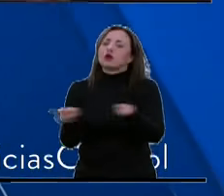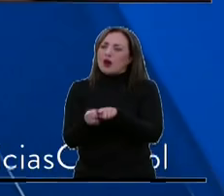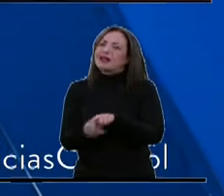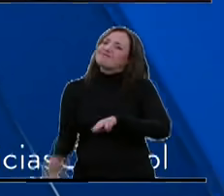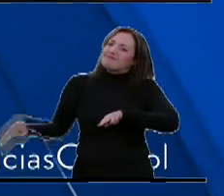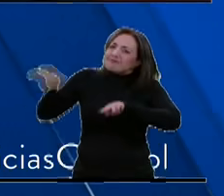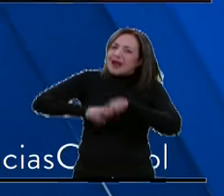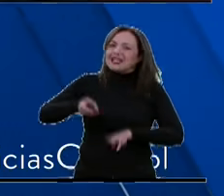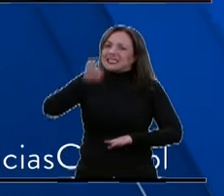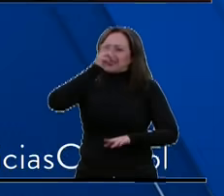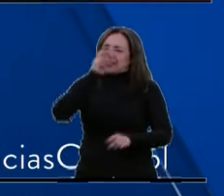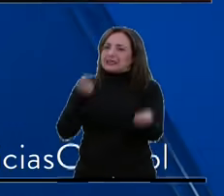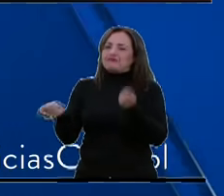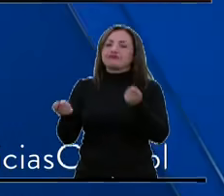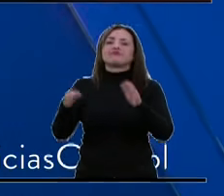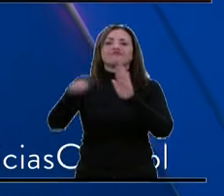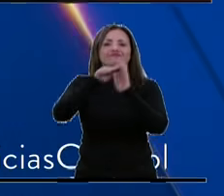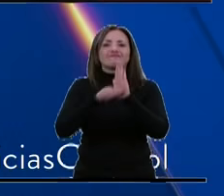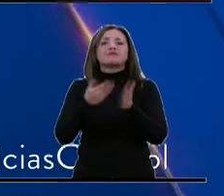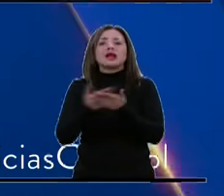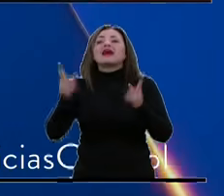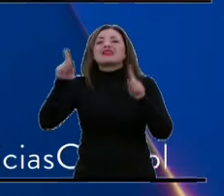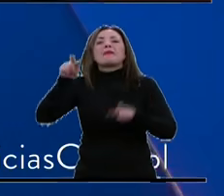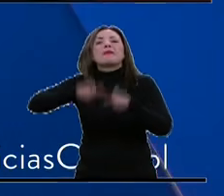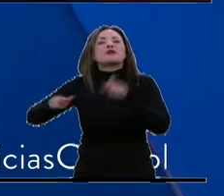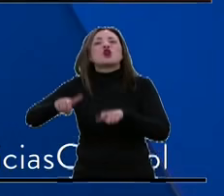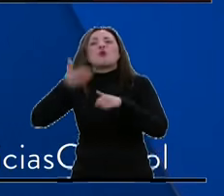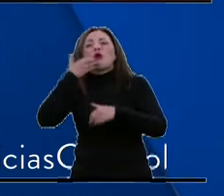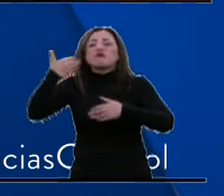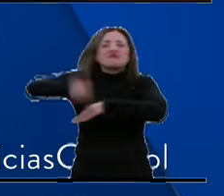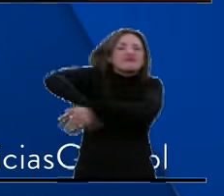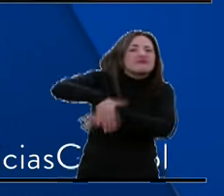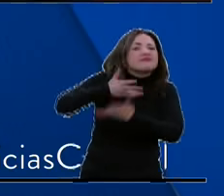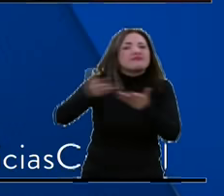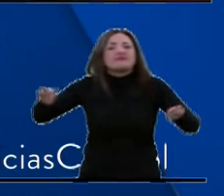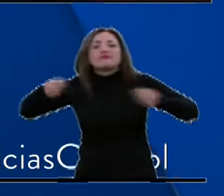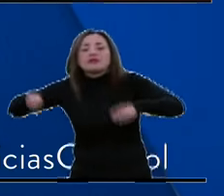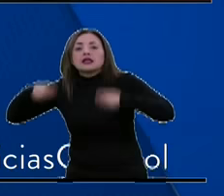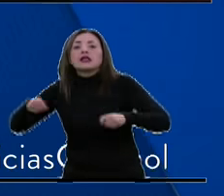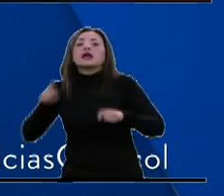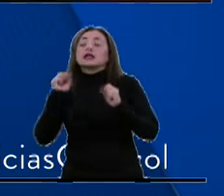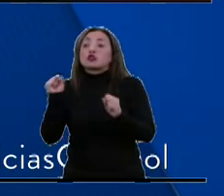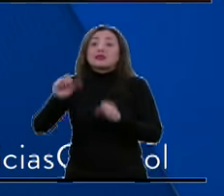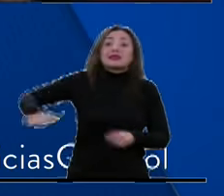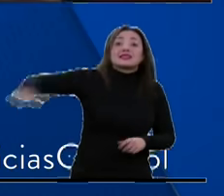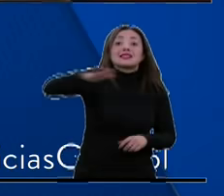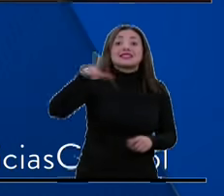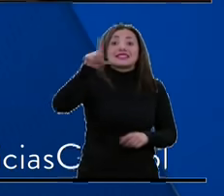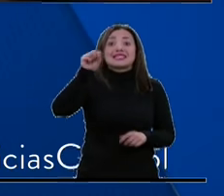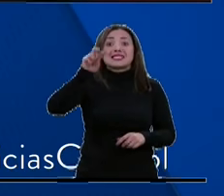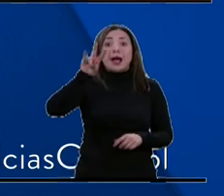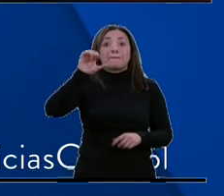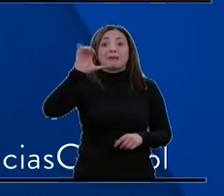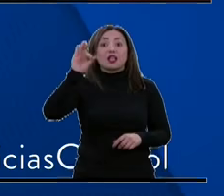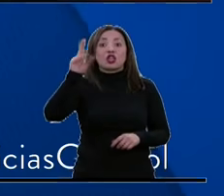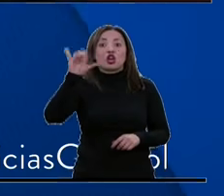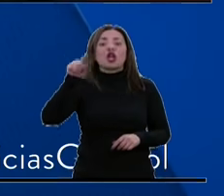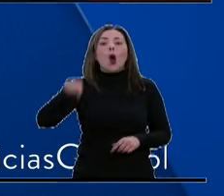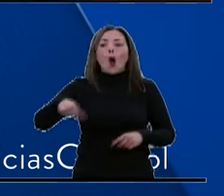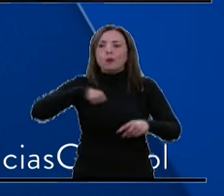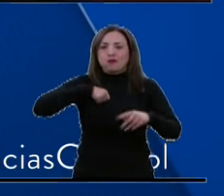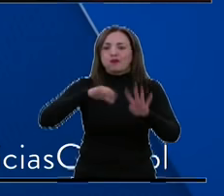aplica también para quienes asisten al comercio popular y por eso en san victorino particularmente que contamos con un mba lladó